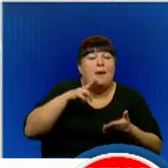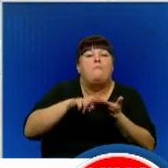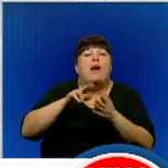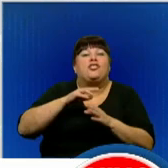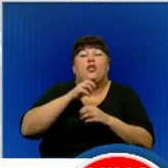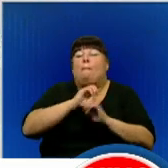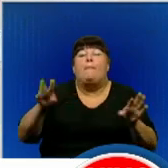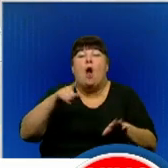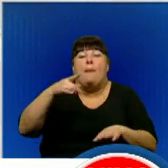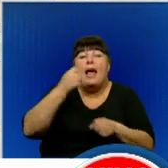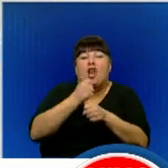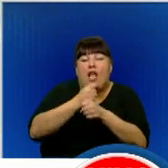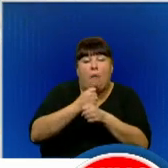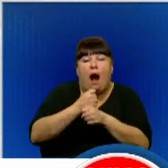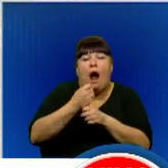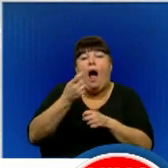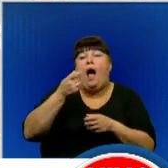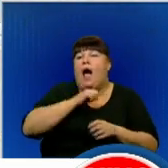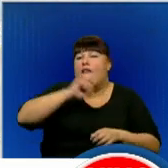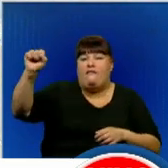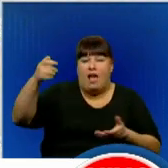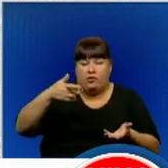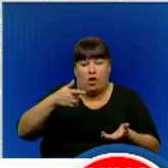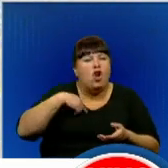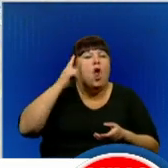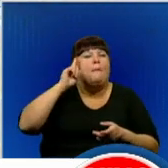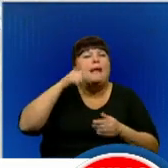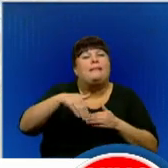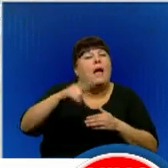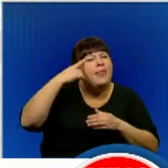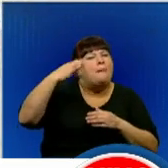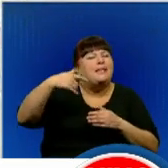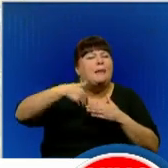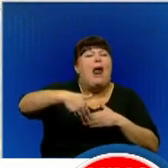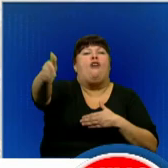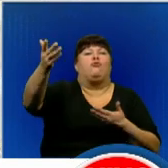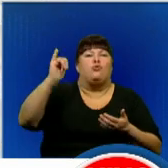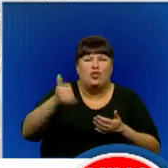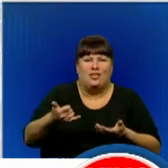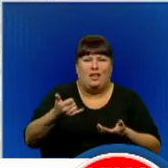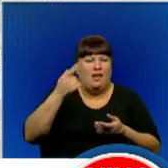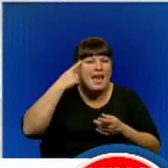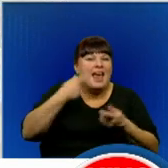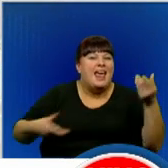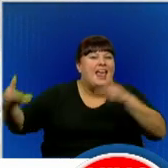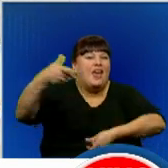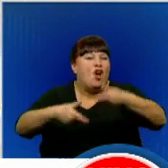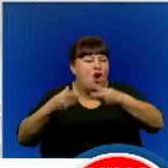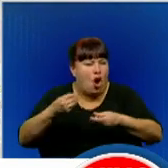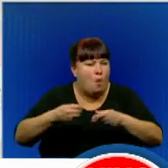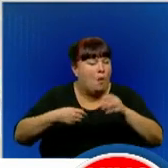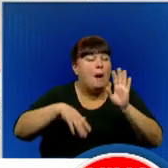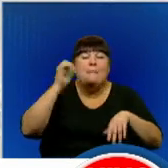los aliados pero fundamentalmente no pensamos pensamos en corto plazo y no pensamos en largo plazo que la inversión y